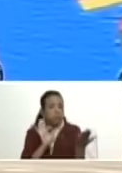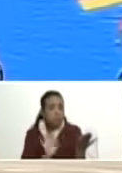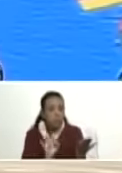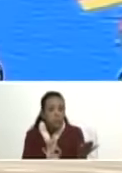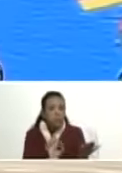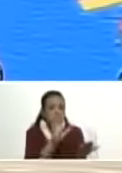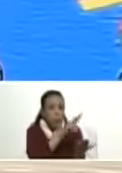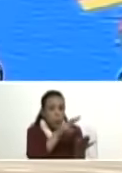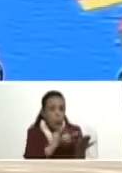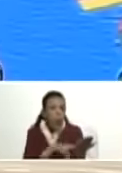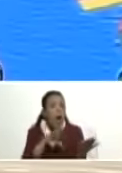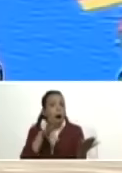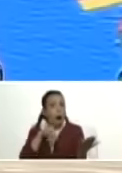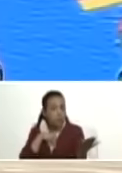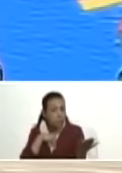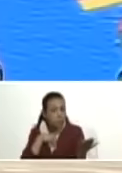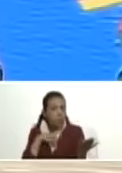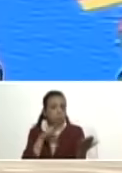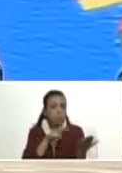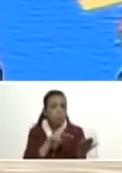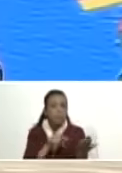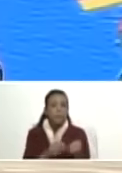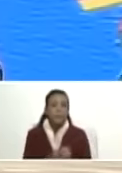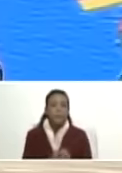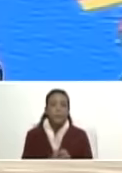precisamente que